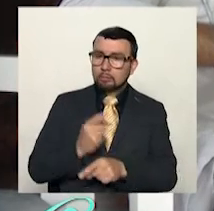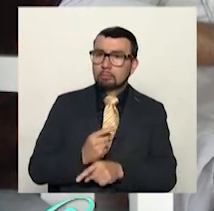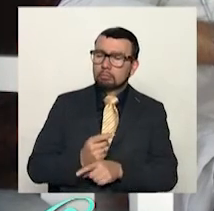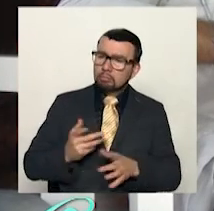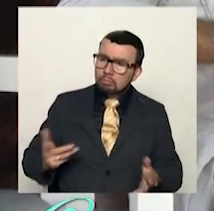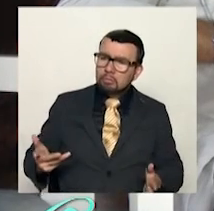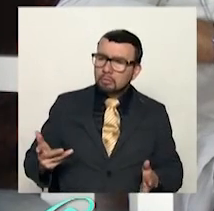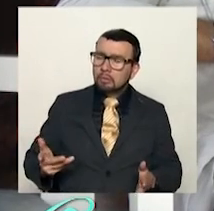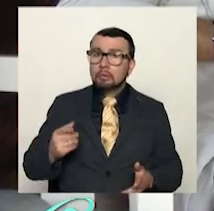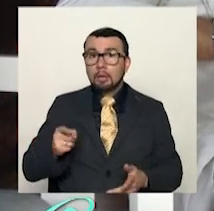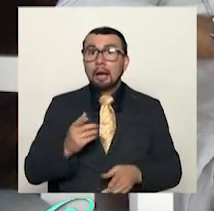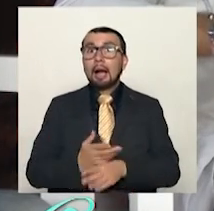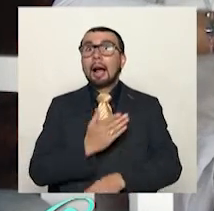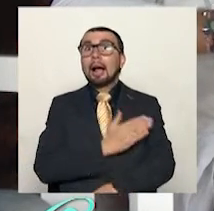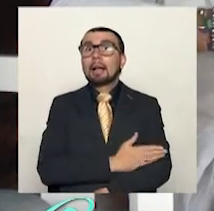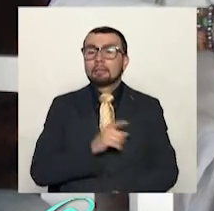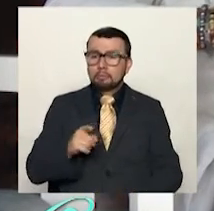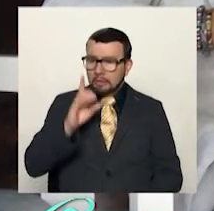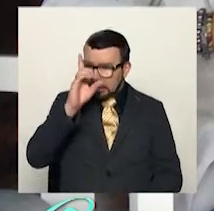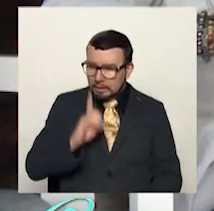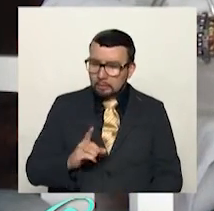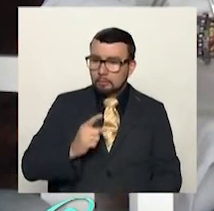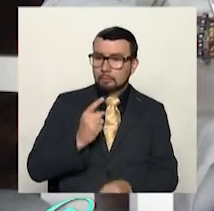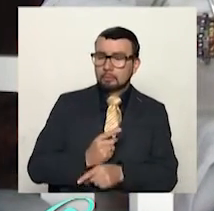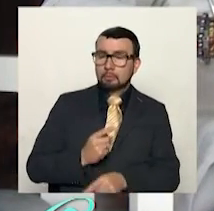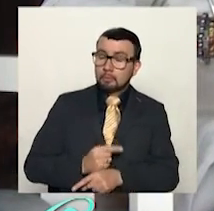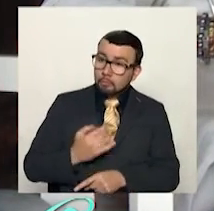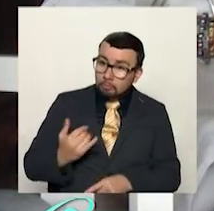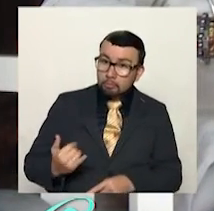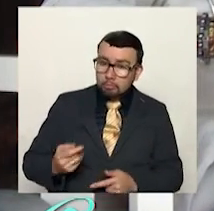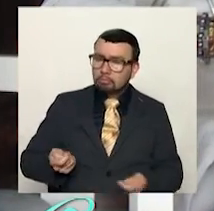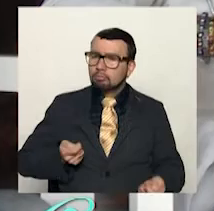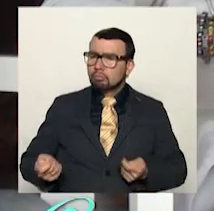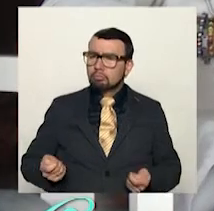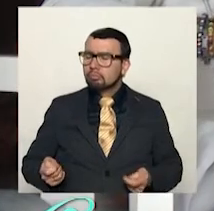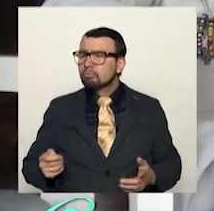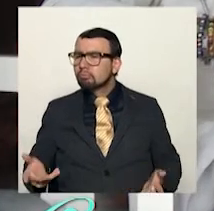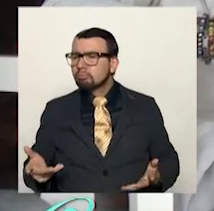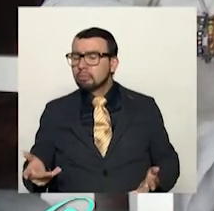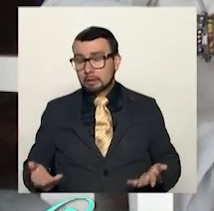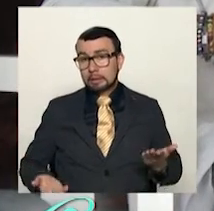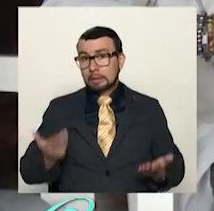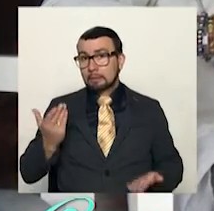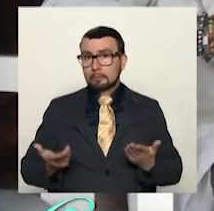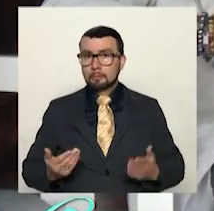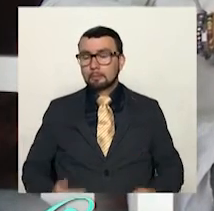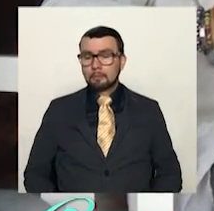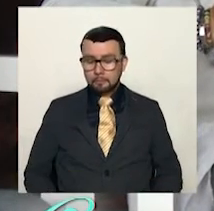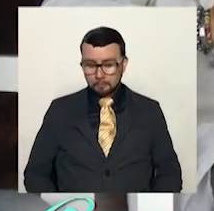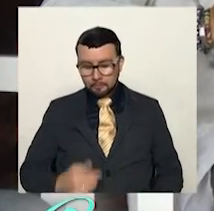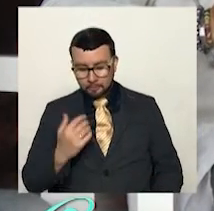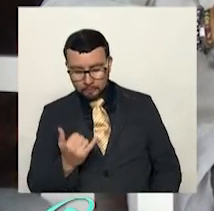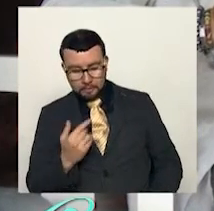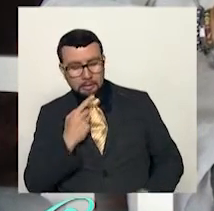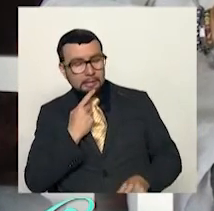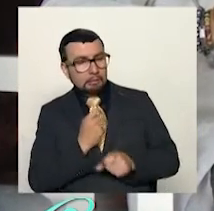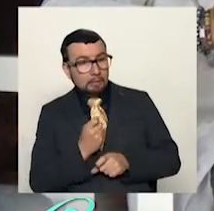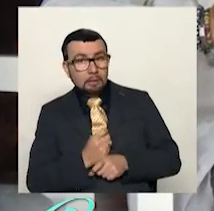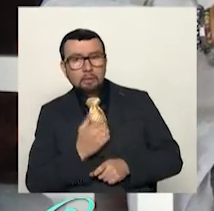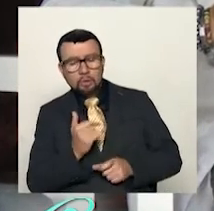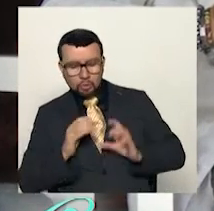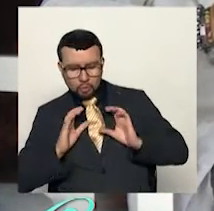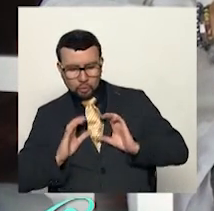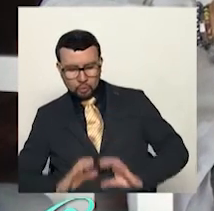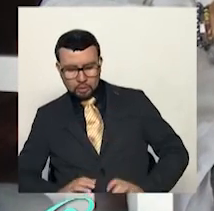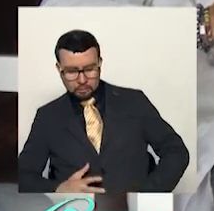que hacernos antes de tomar la decisión de tomar medicamentos de manera no medicada. Es tan complejo el abdomen,